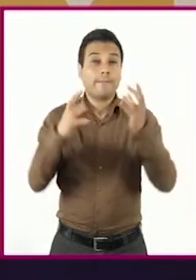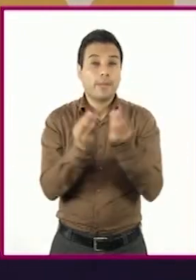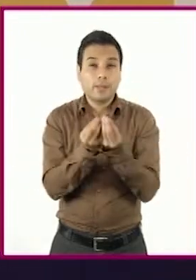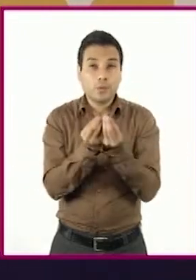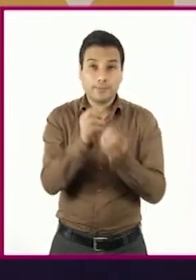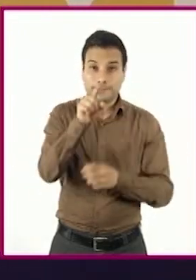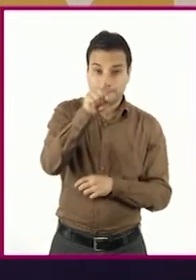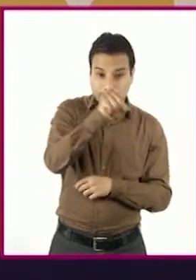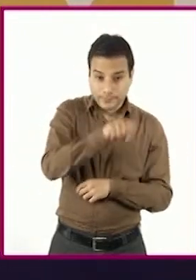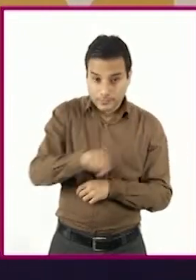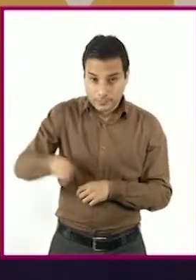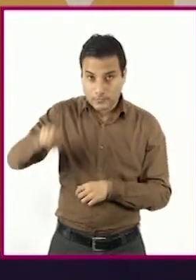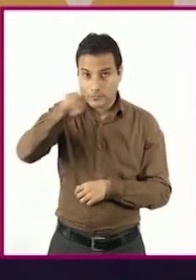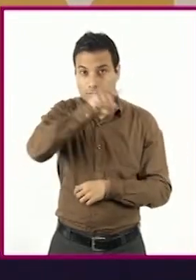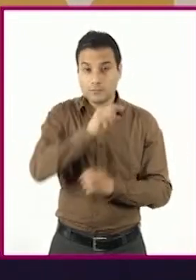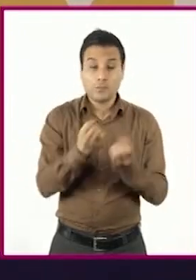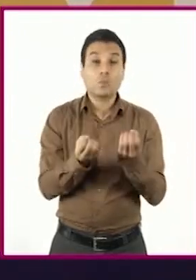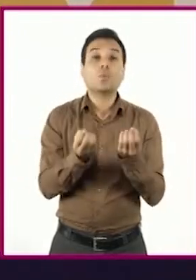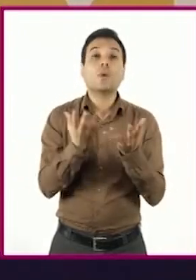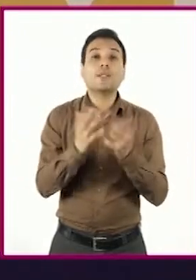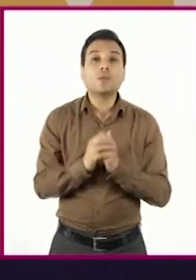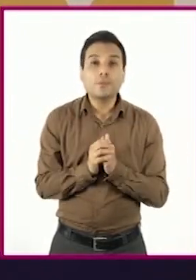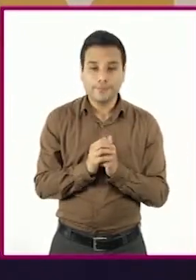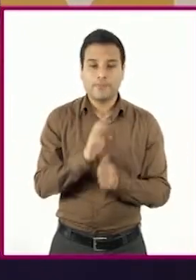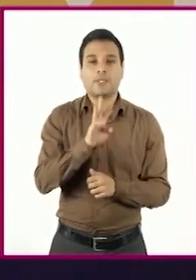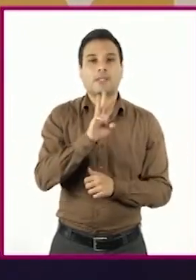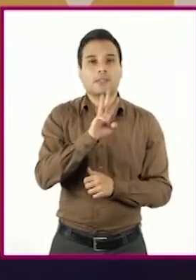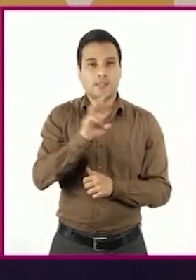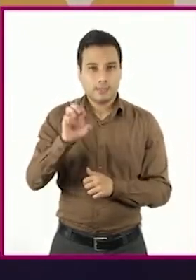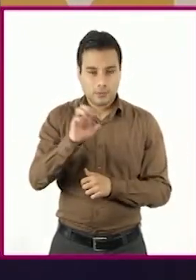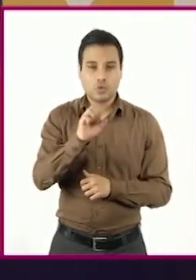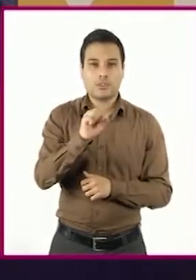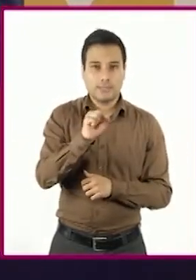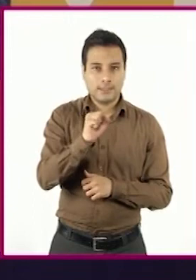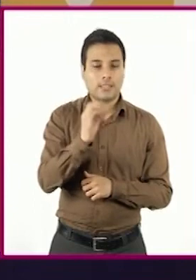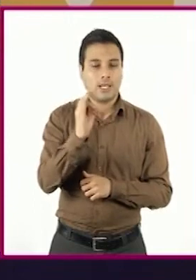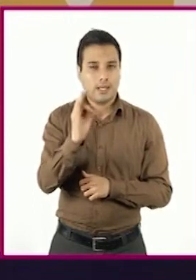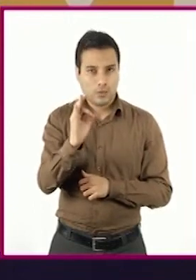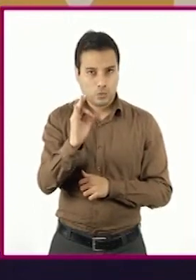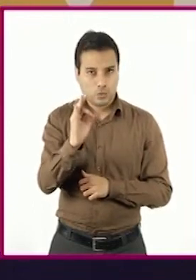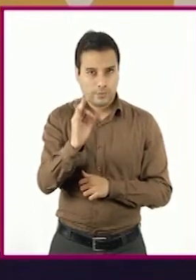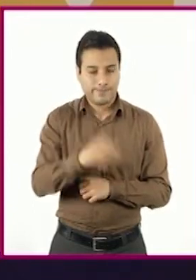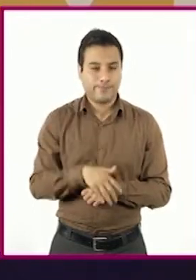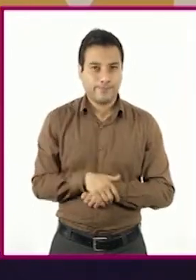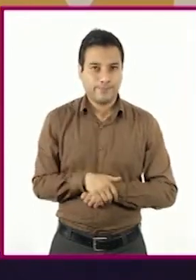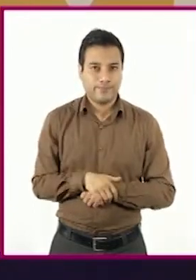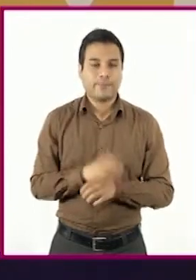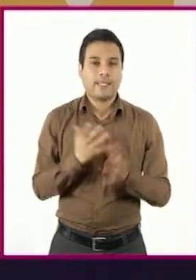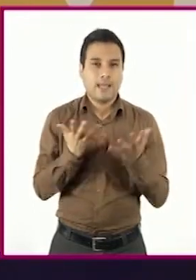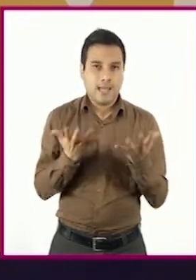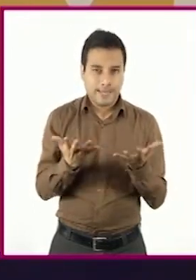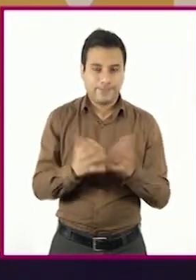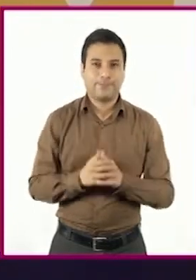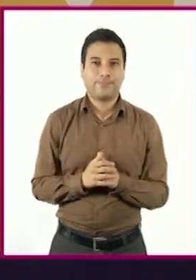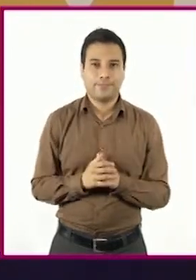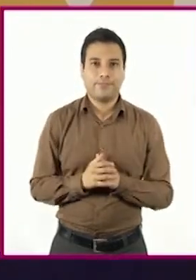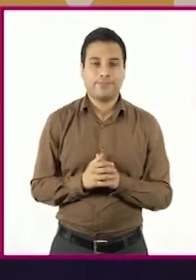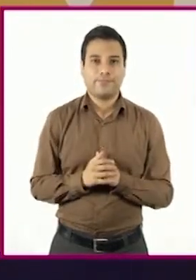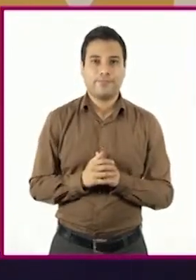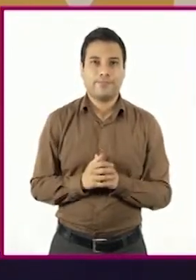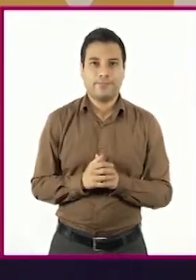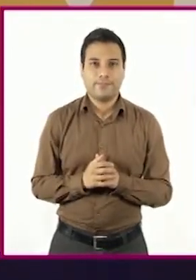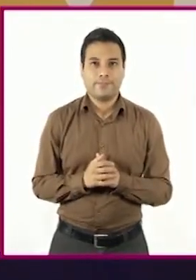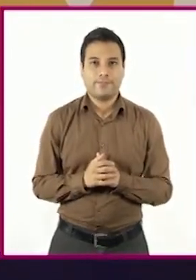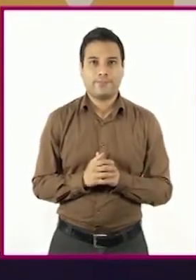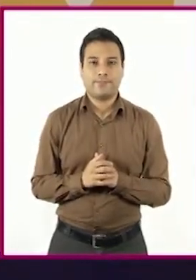igual al sector circular entre 360 grados. Por tanto, el ángulo central para